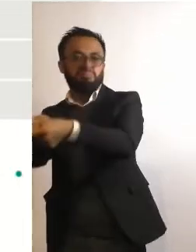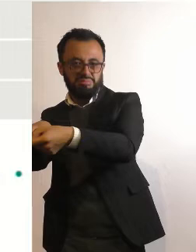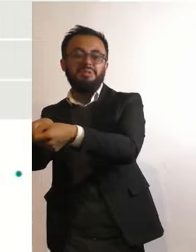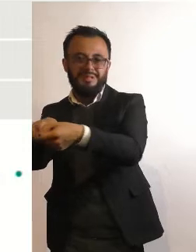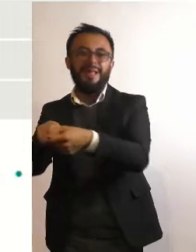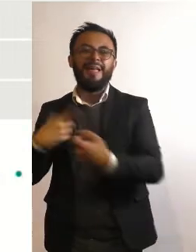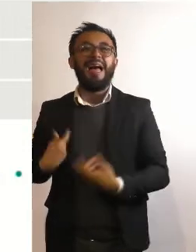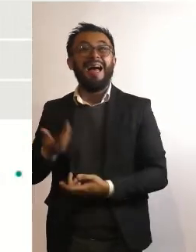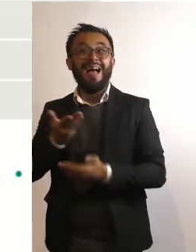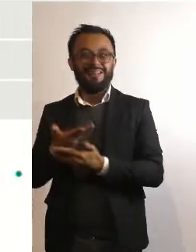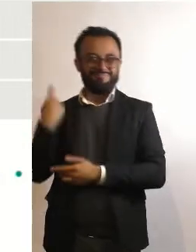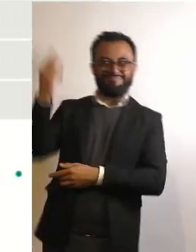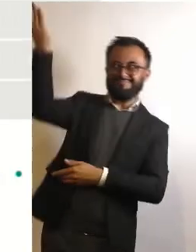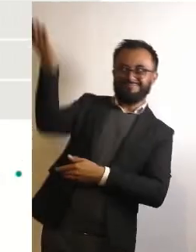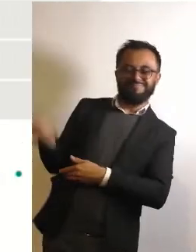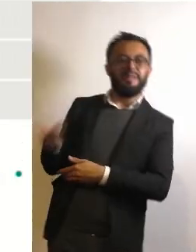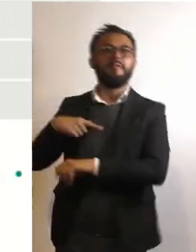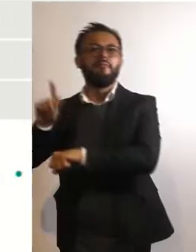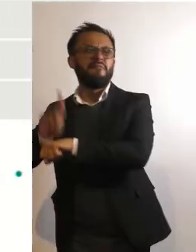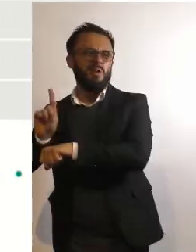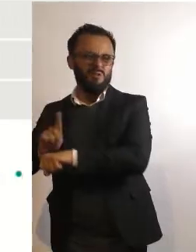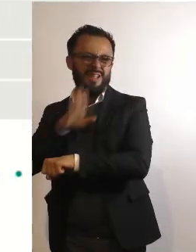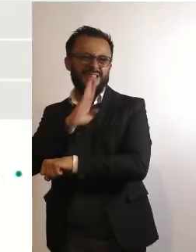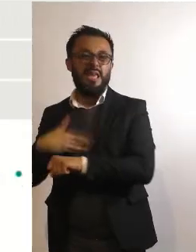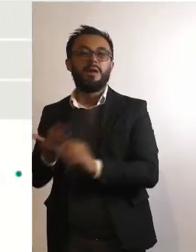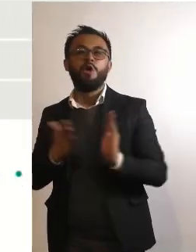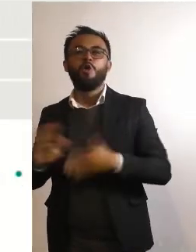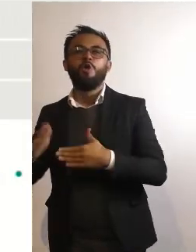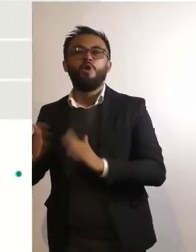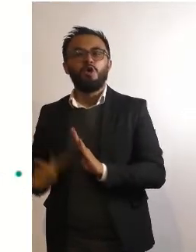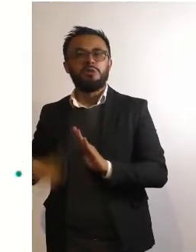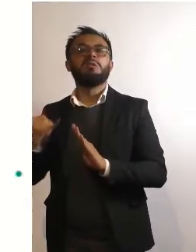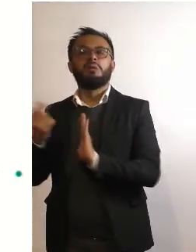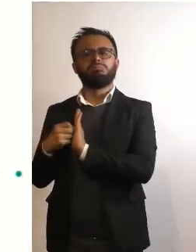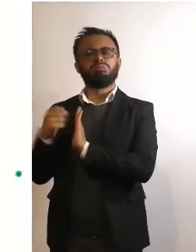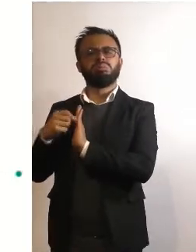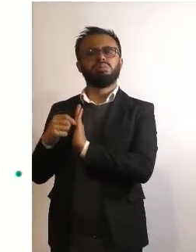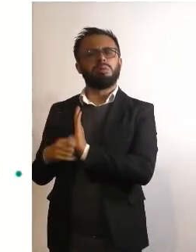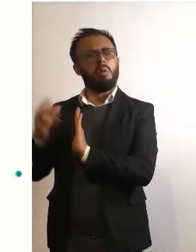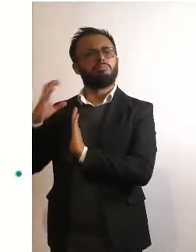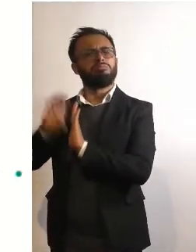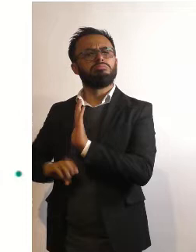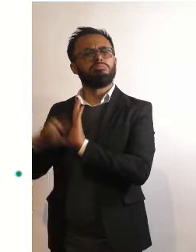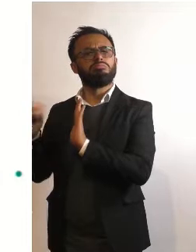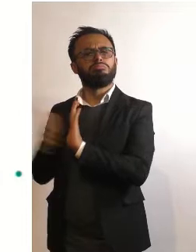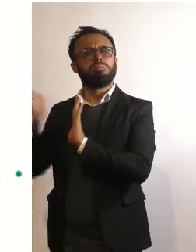han ofertado dichos cursos certificados. Siguiente.